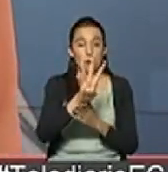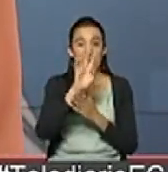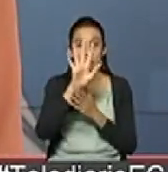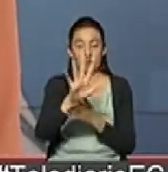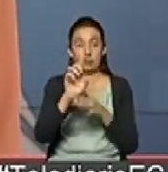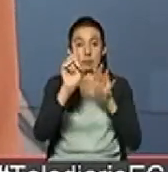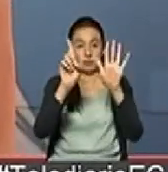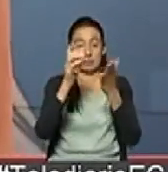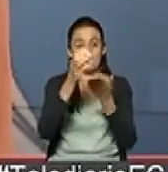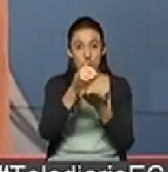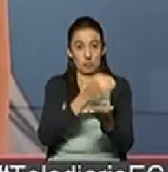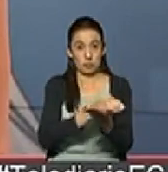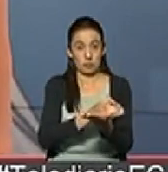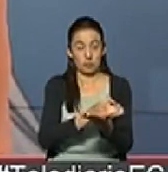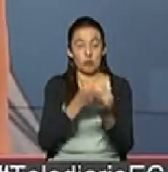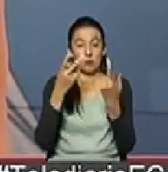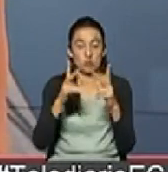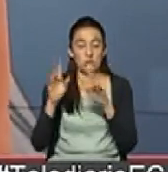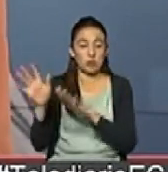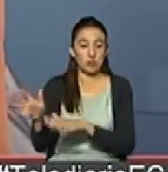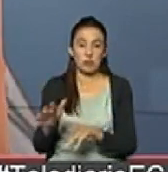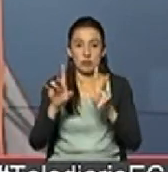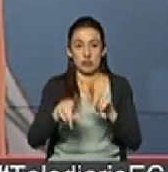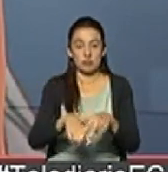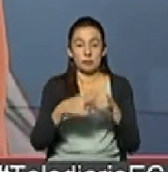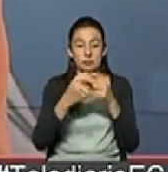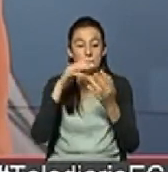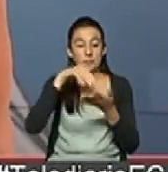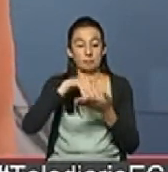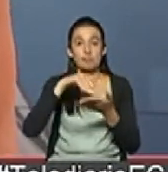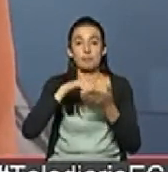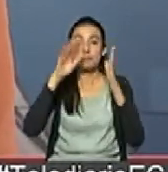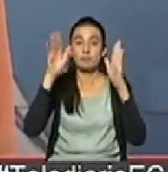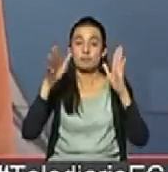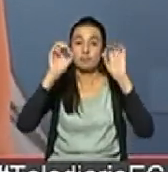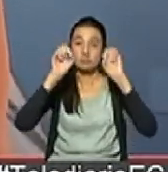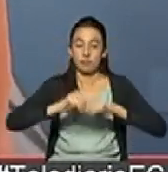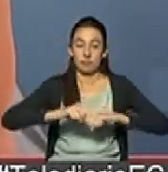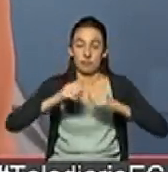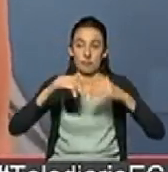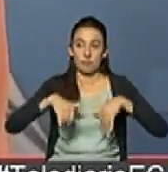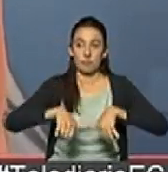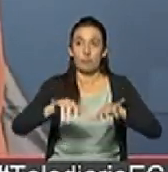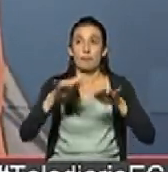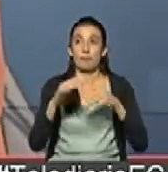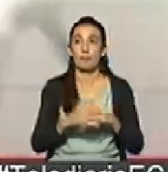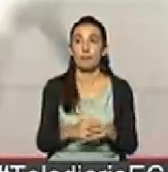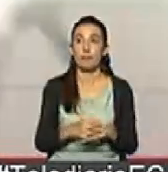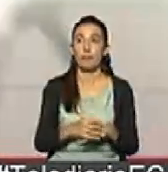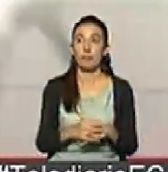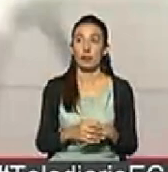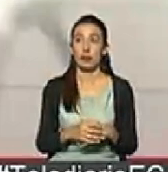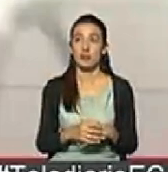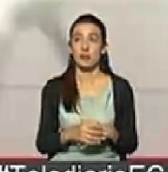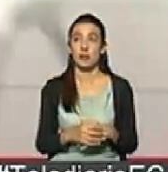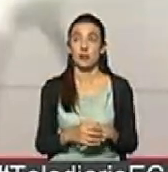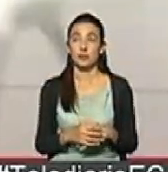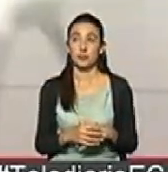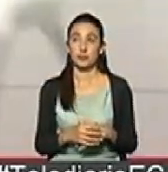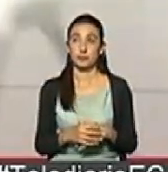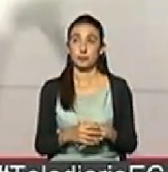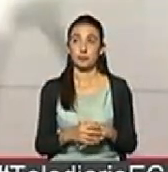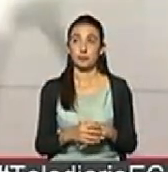familia sepan en este momento y que los estudiantes y puedan transmitírselo a los estudiantes, a sus hijos? Bueno, pues primero que